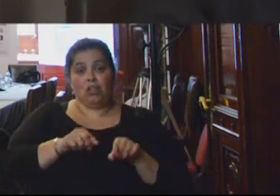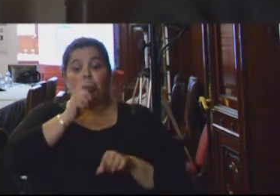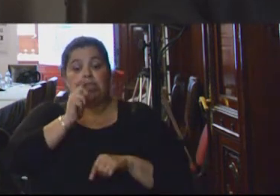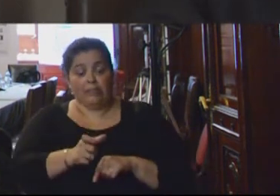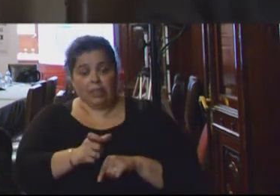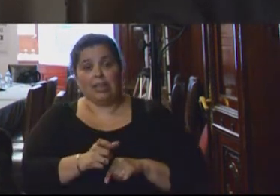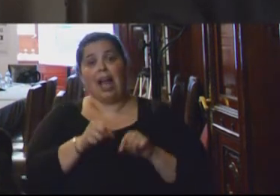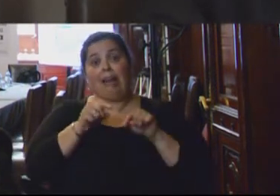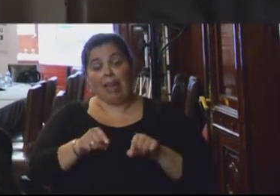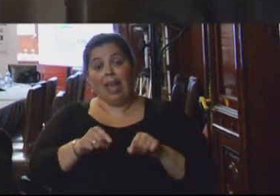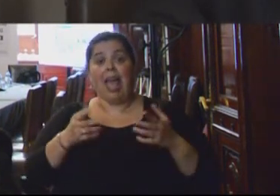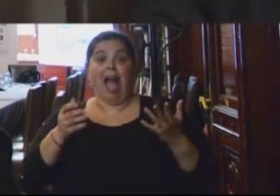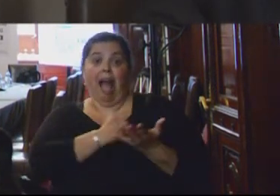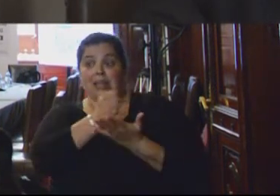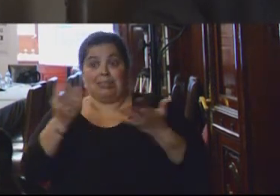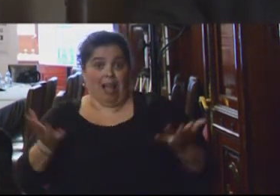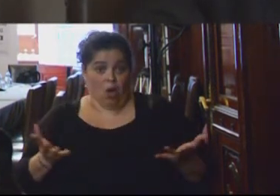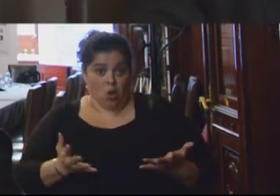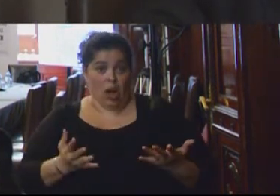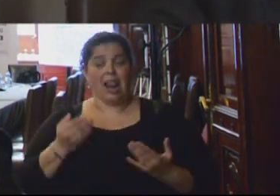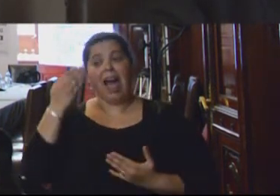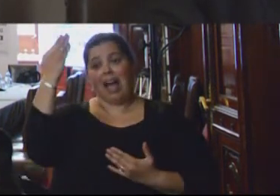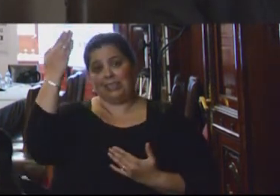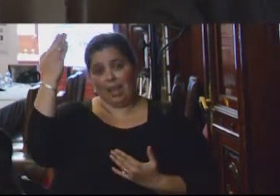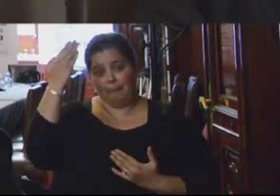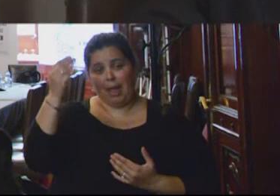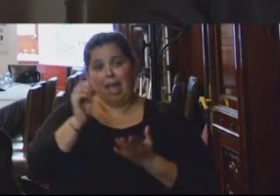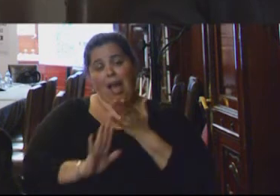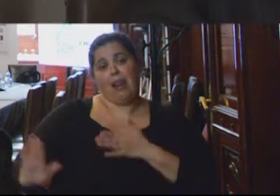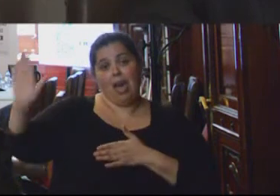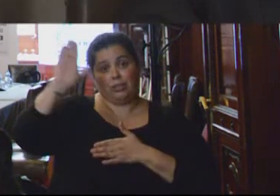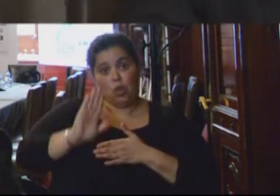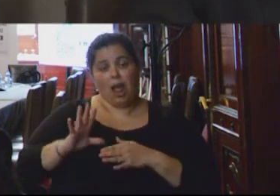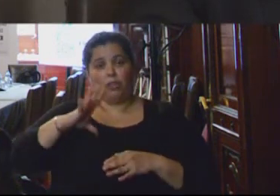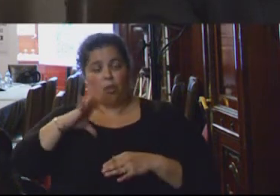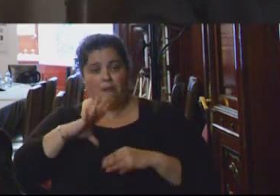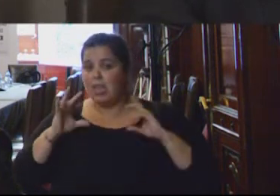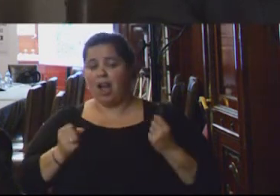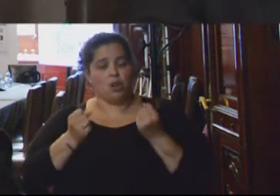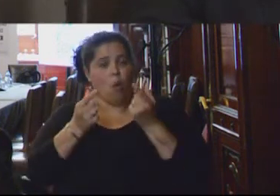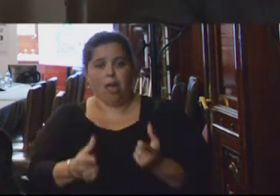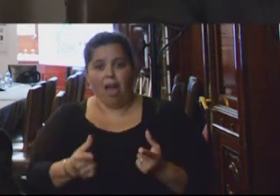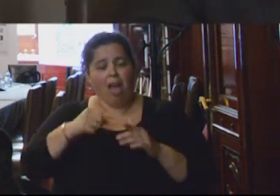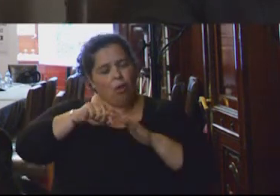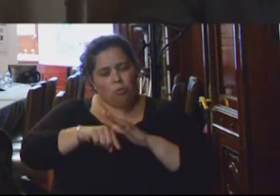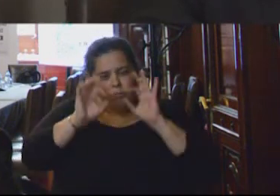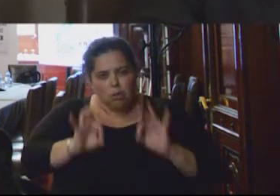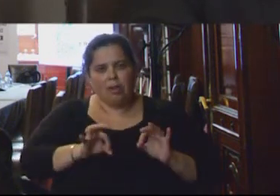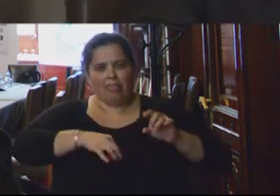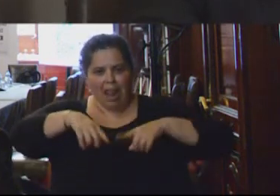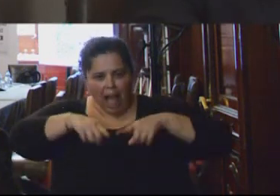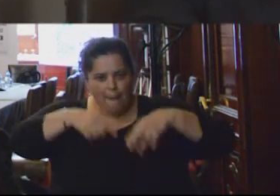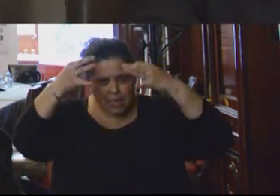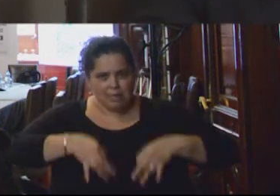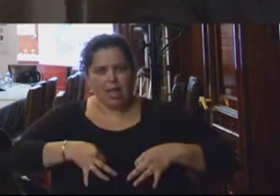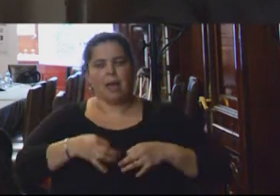la presente fecha, la Asamblea Nacional no ha dado debido trámite al proyecto de ley presentado en julio pasado por la